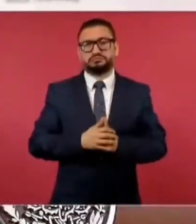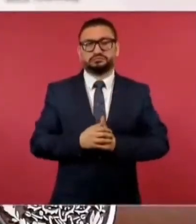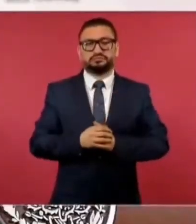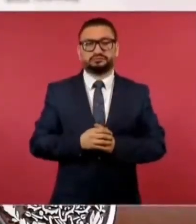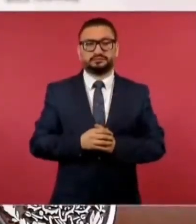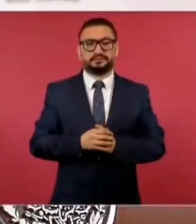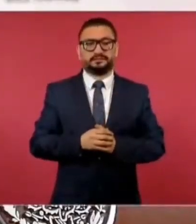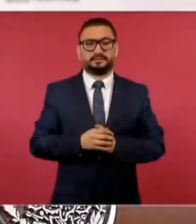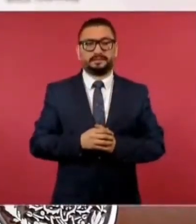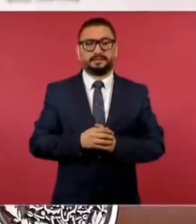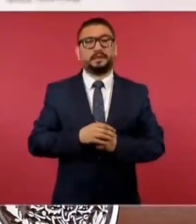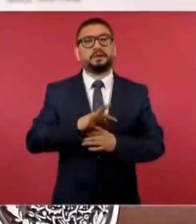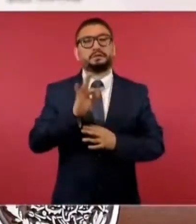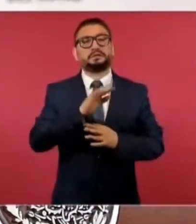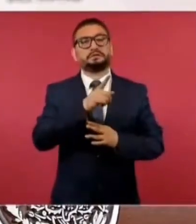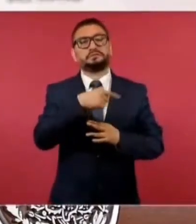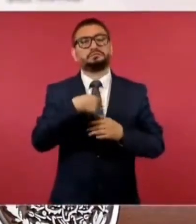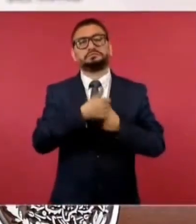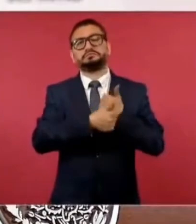incluso a competir.